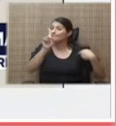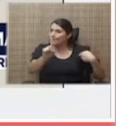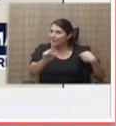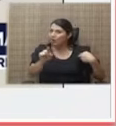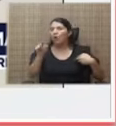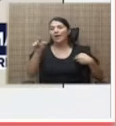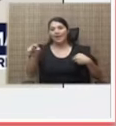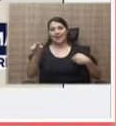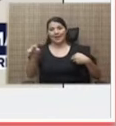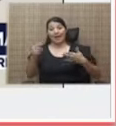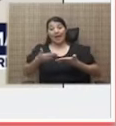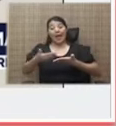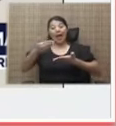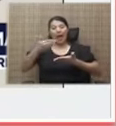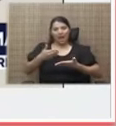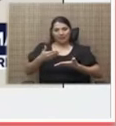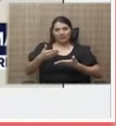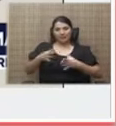presentar su